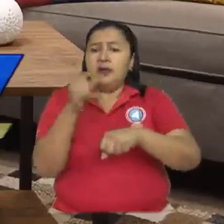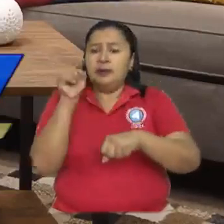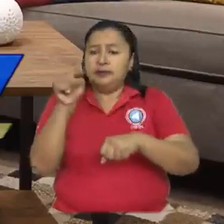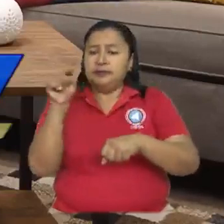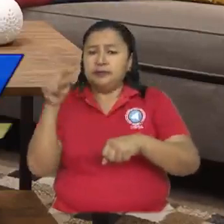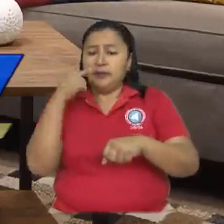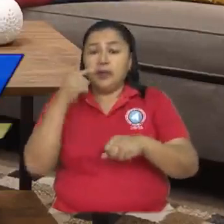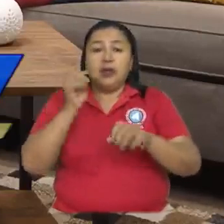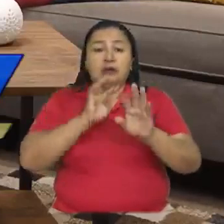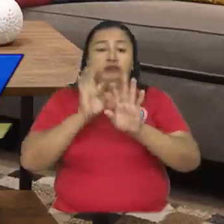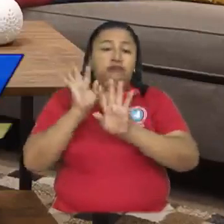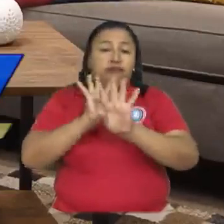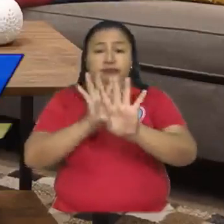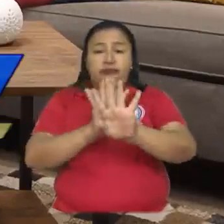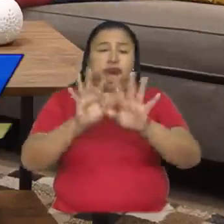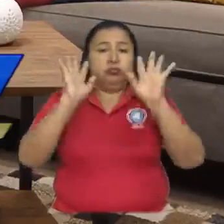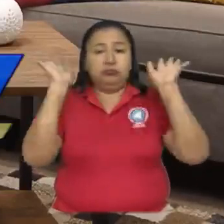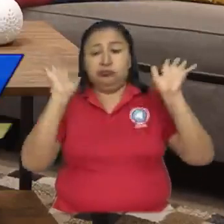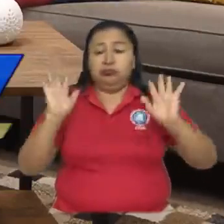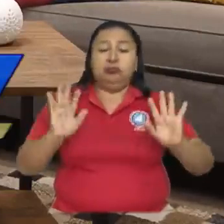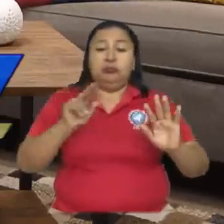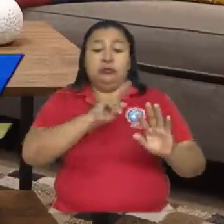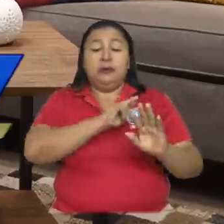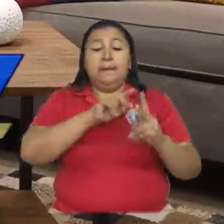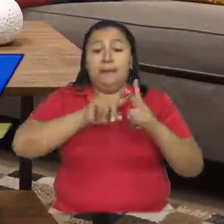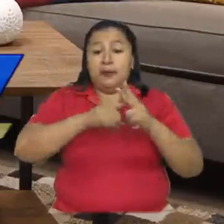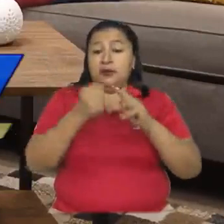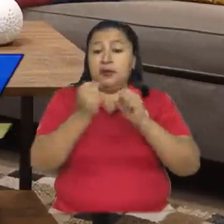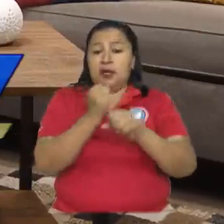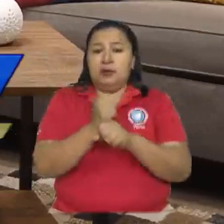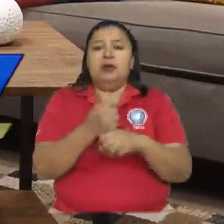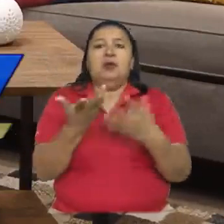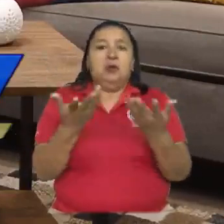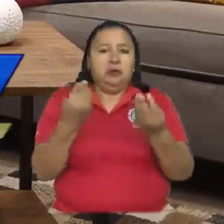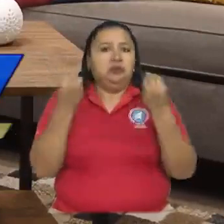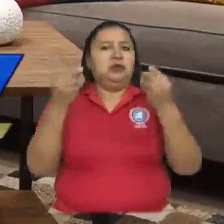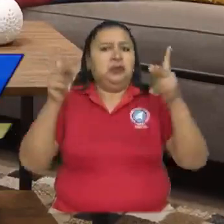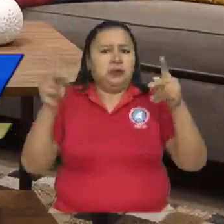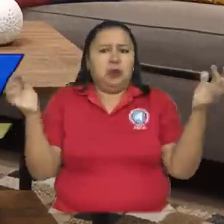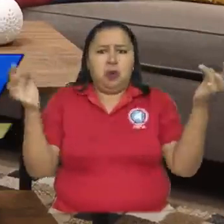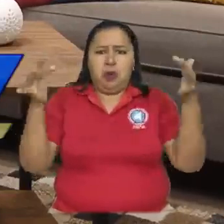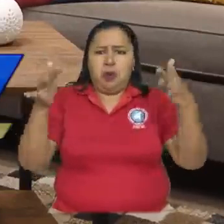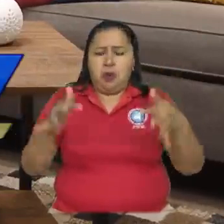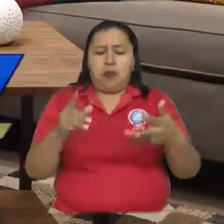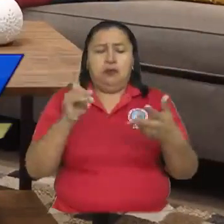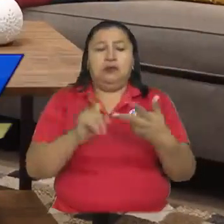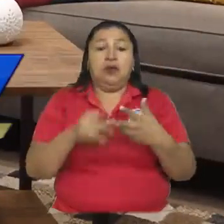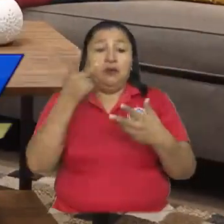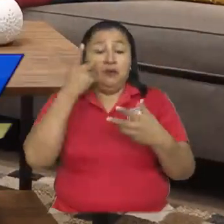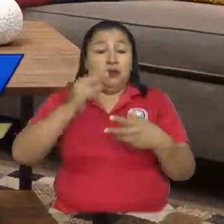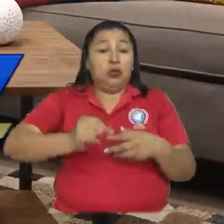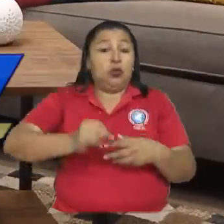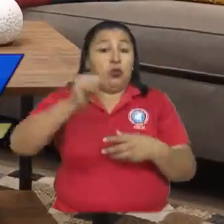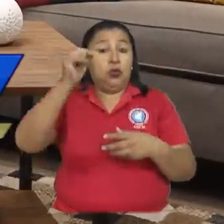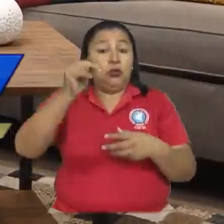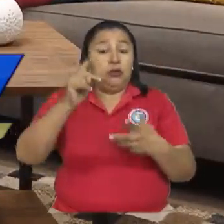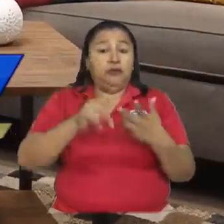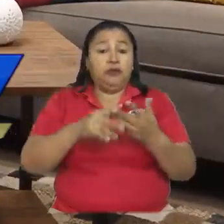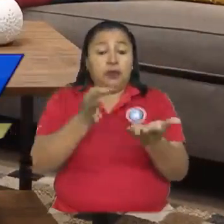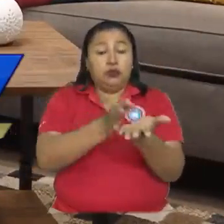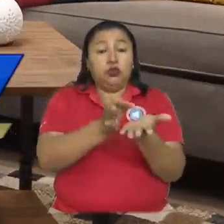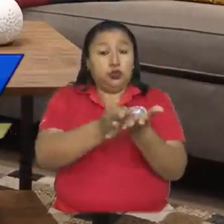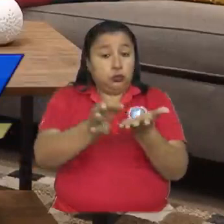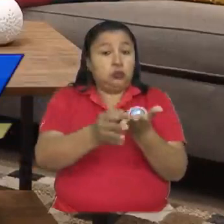los carnavales de inicios de año estuvieron okay, sumamente concurridos. Vimos en el norte, en